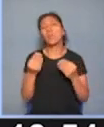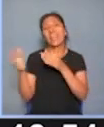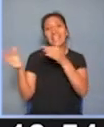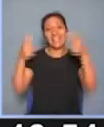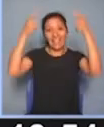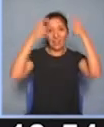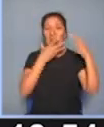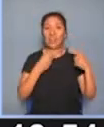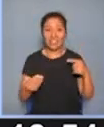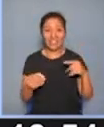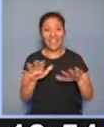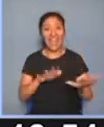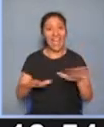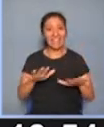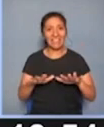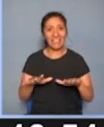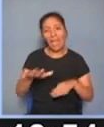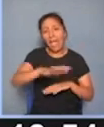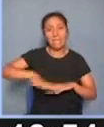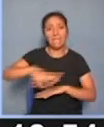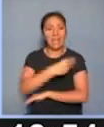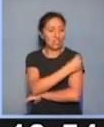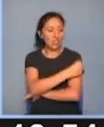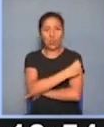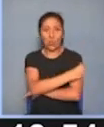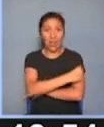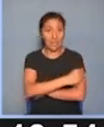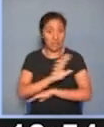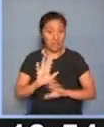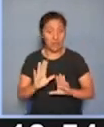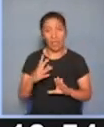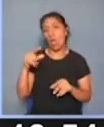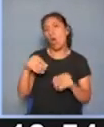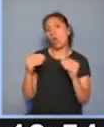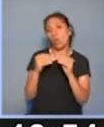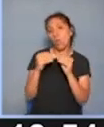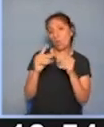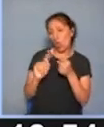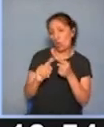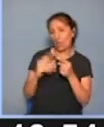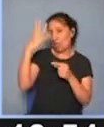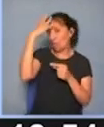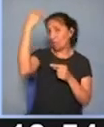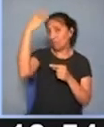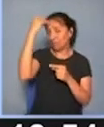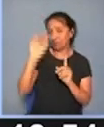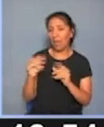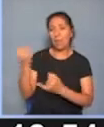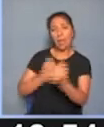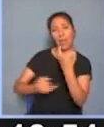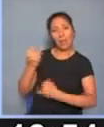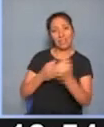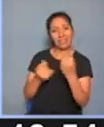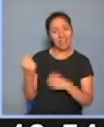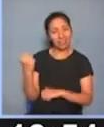alberdi por eso vamos a tomar contacto con nuestro compañero Nicolás pisic para que nos Comenten acerca de esta importante